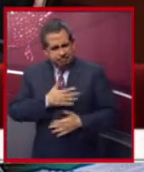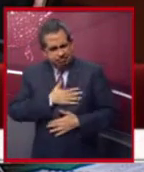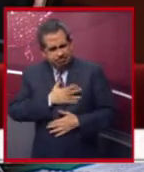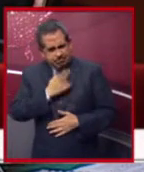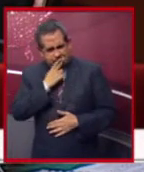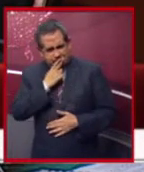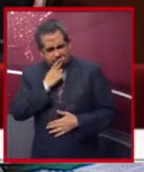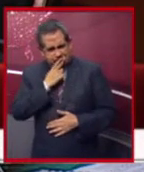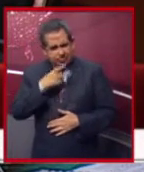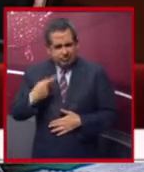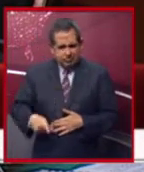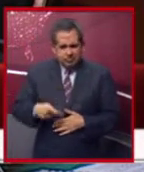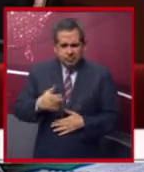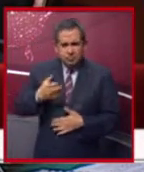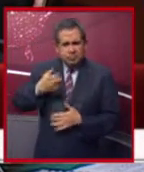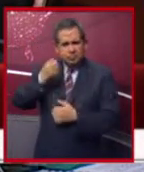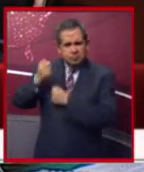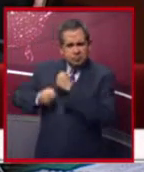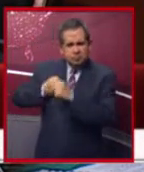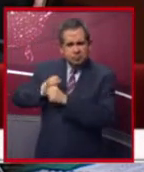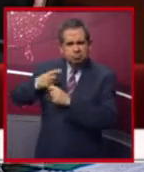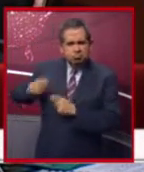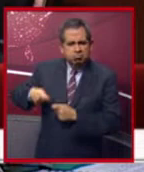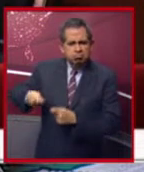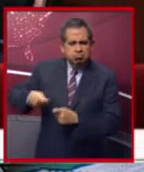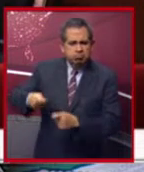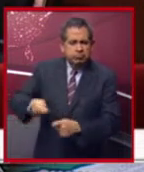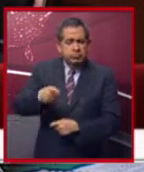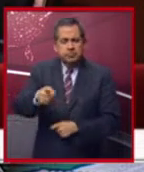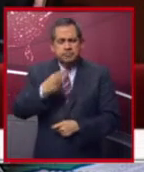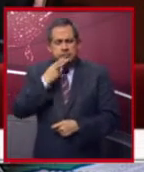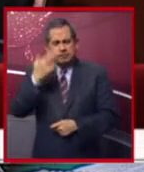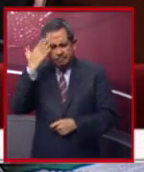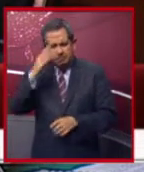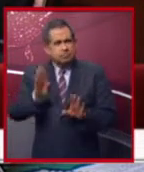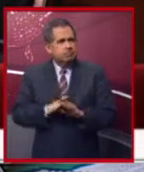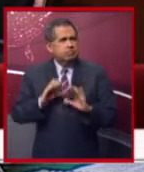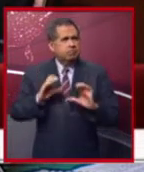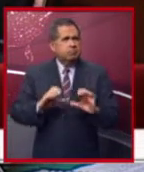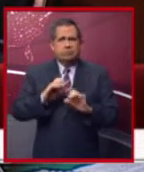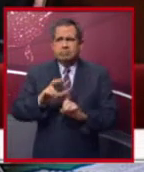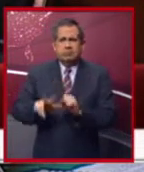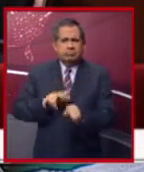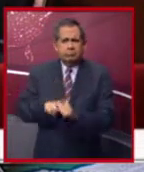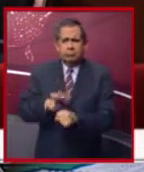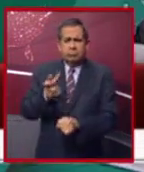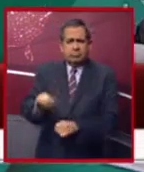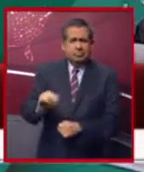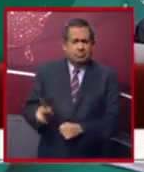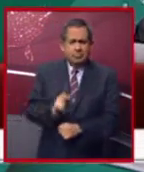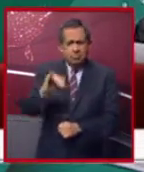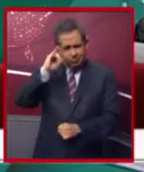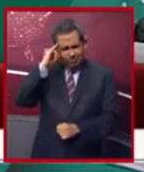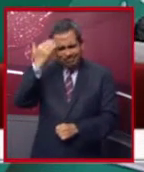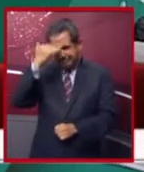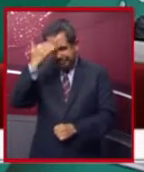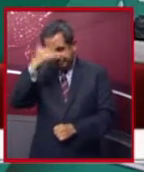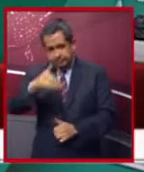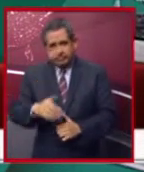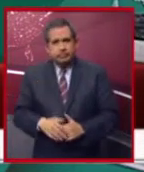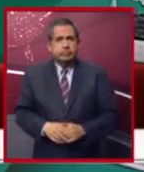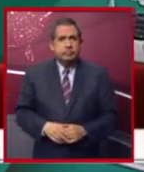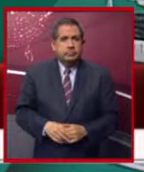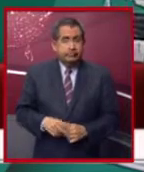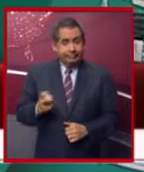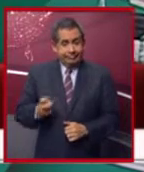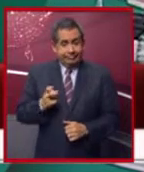permitido que se conserve precisamente la riqueza natural que hay en los pueblos. Estas mesas de trabajo